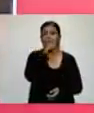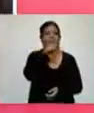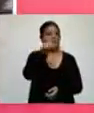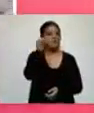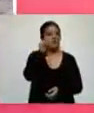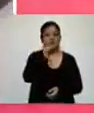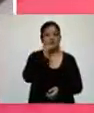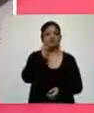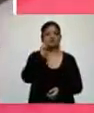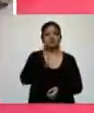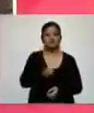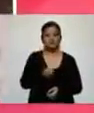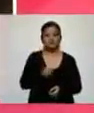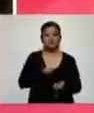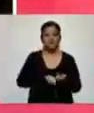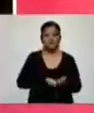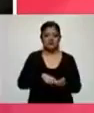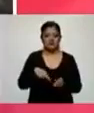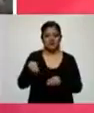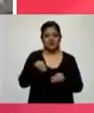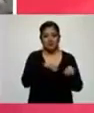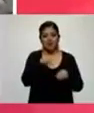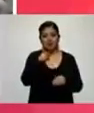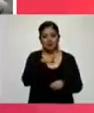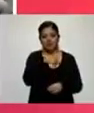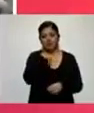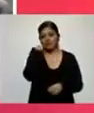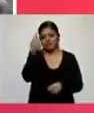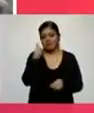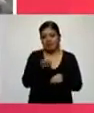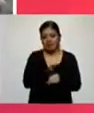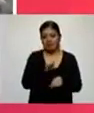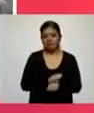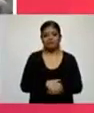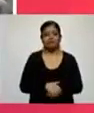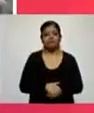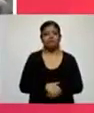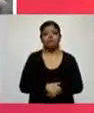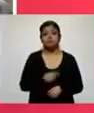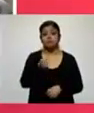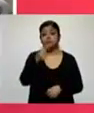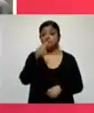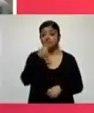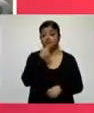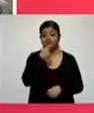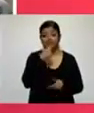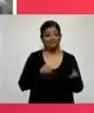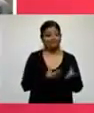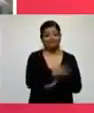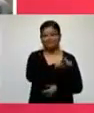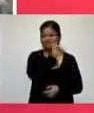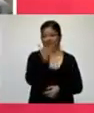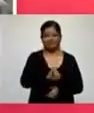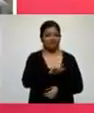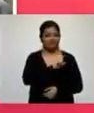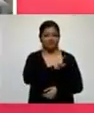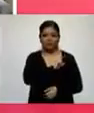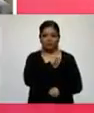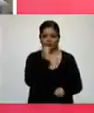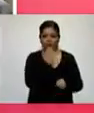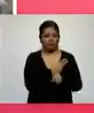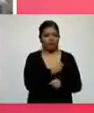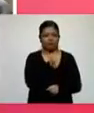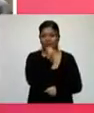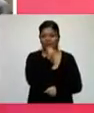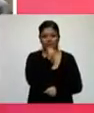mejor movilizarse en el servicio público. El deber de los padres comienza pues por no dejarlos salir solos a tan temprana edad.